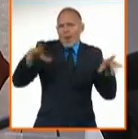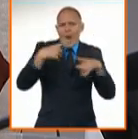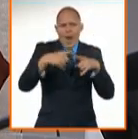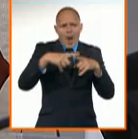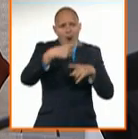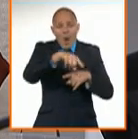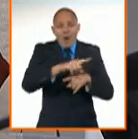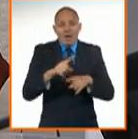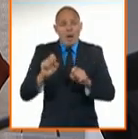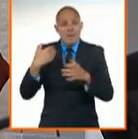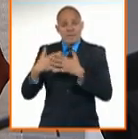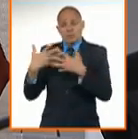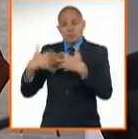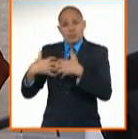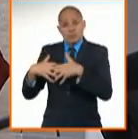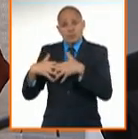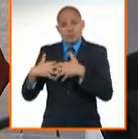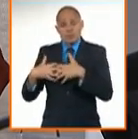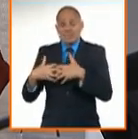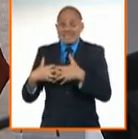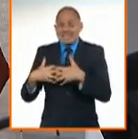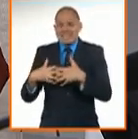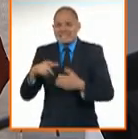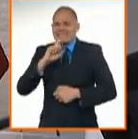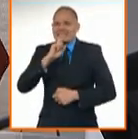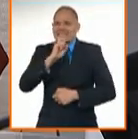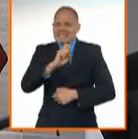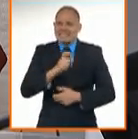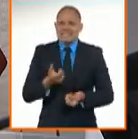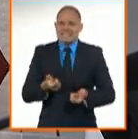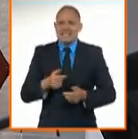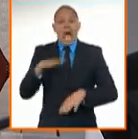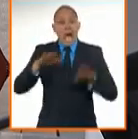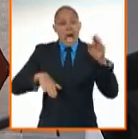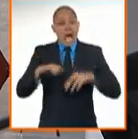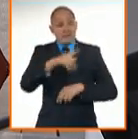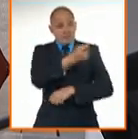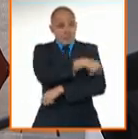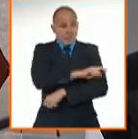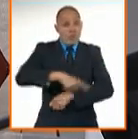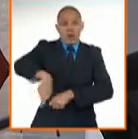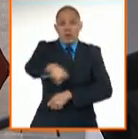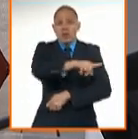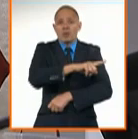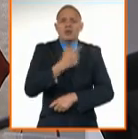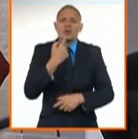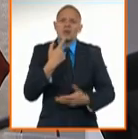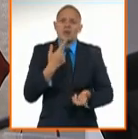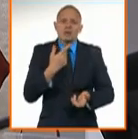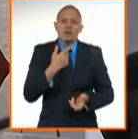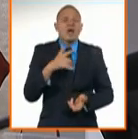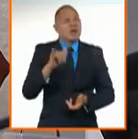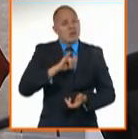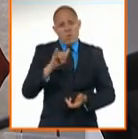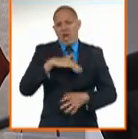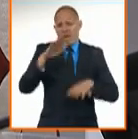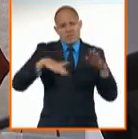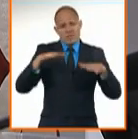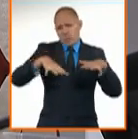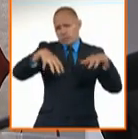y esto ha hecho que la población en algún momento del día tenga afectado el servicio en sus hogares